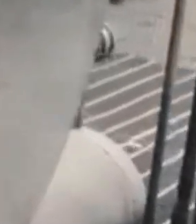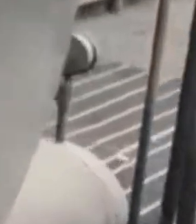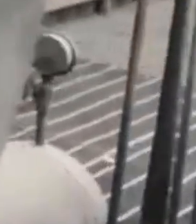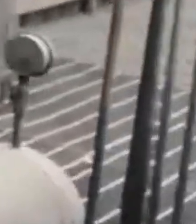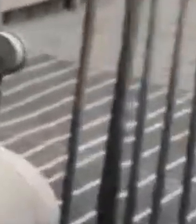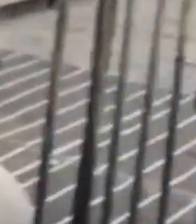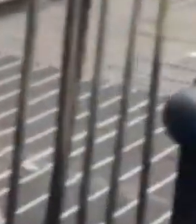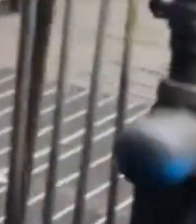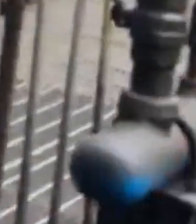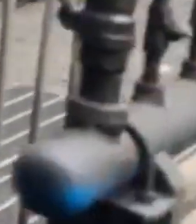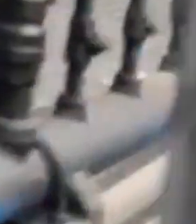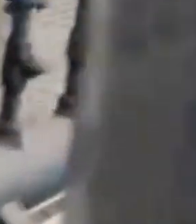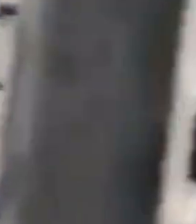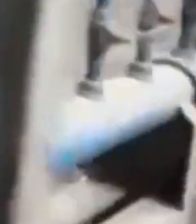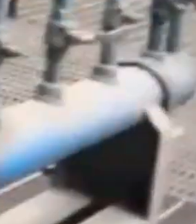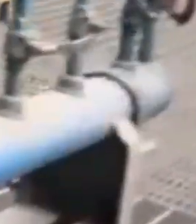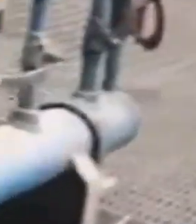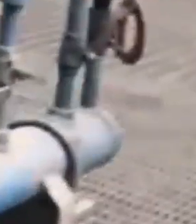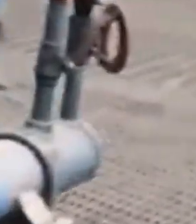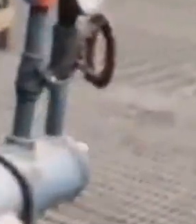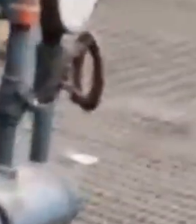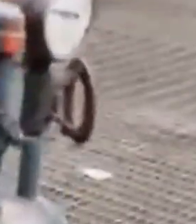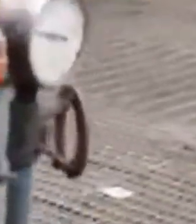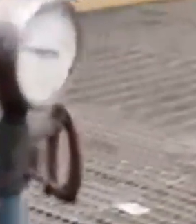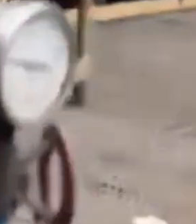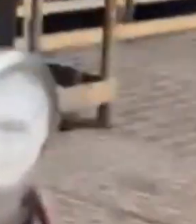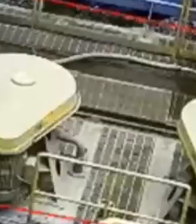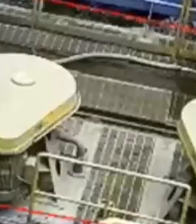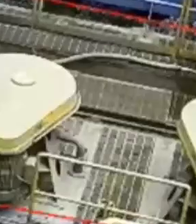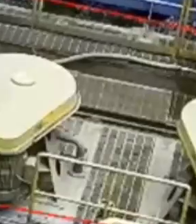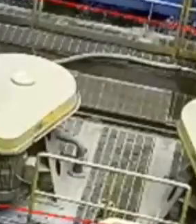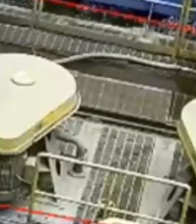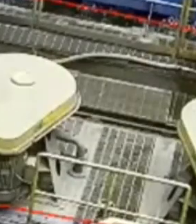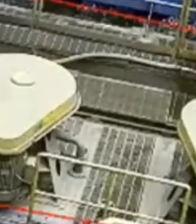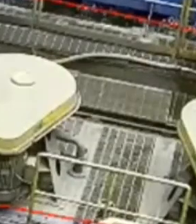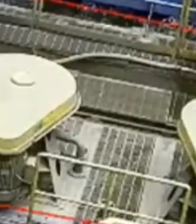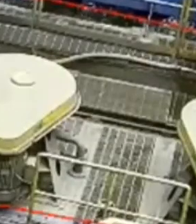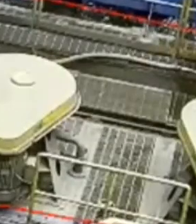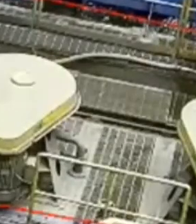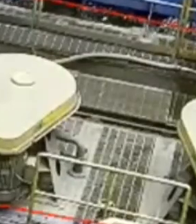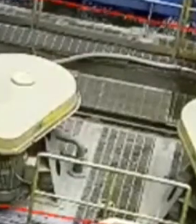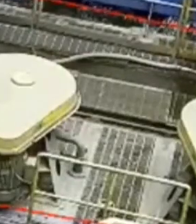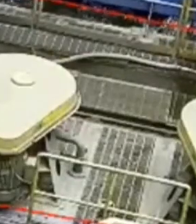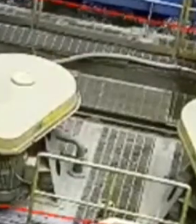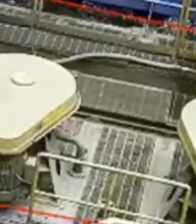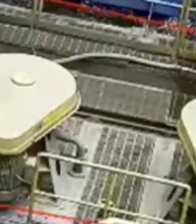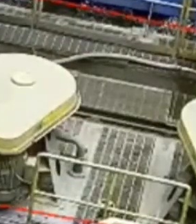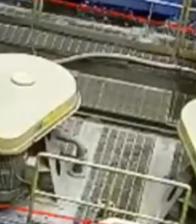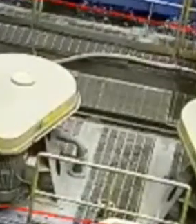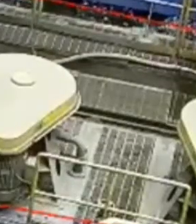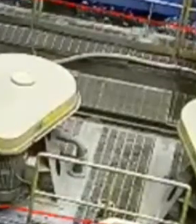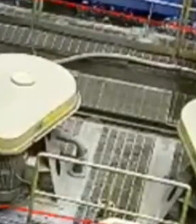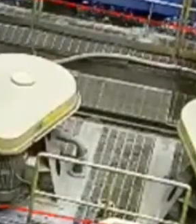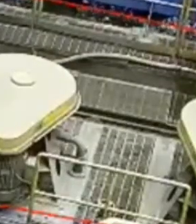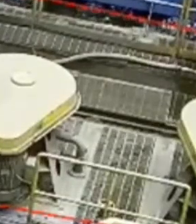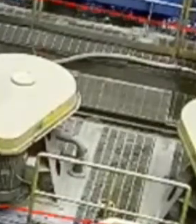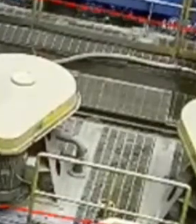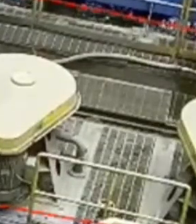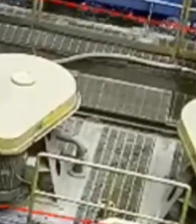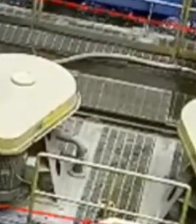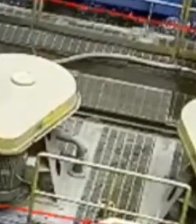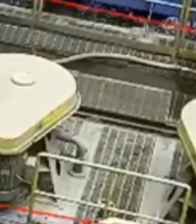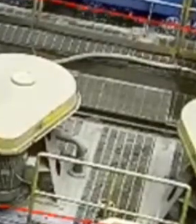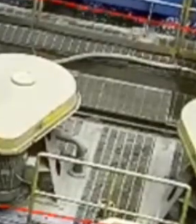actualmente, contamos con soluciones en etapa de piloto. La primera, cámaras inteligentes para detectar el